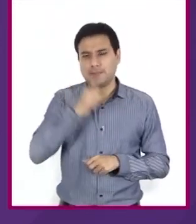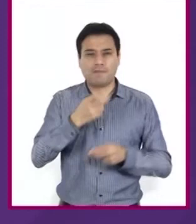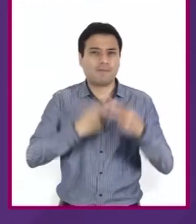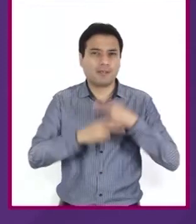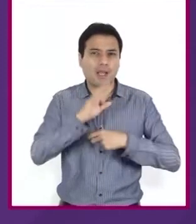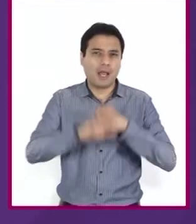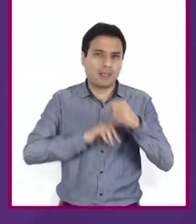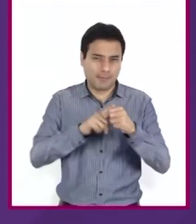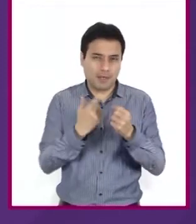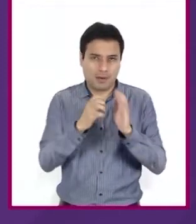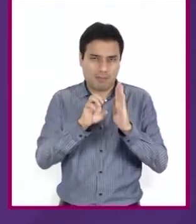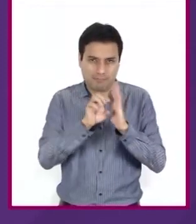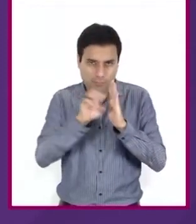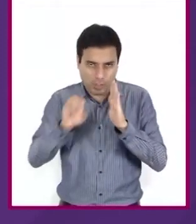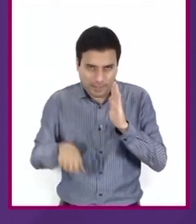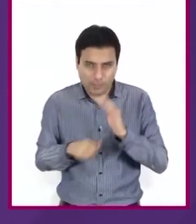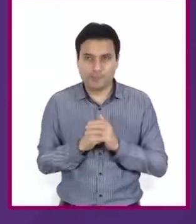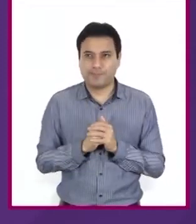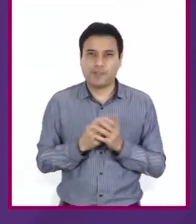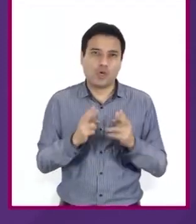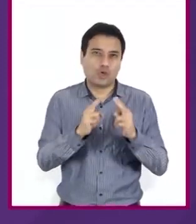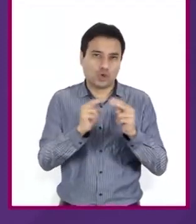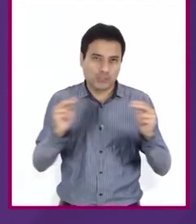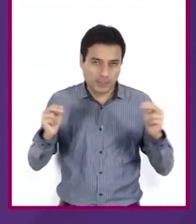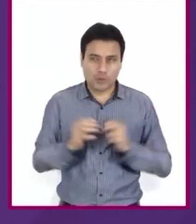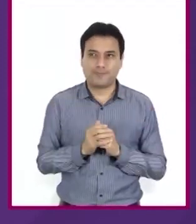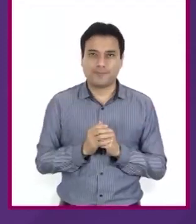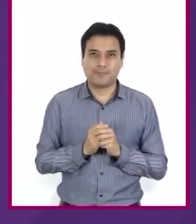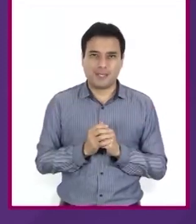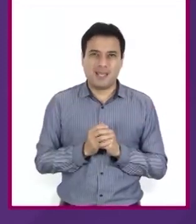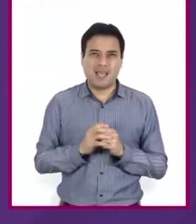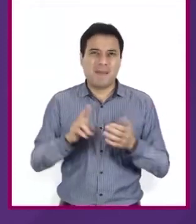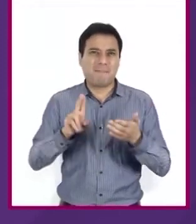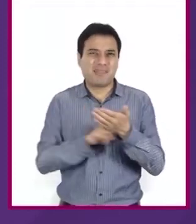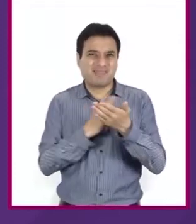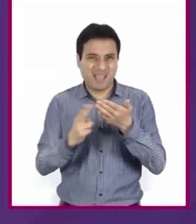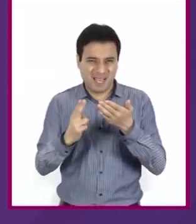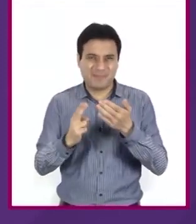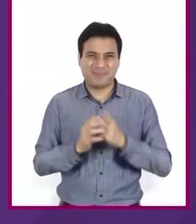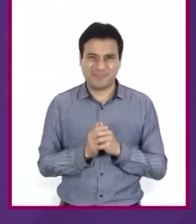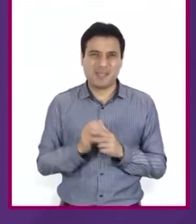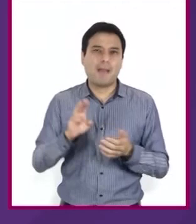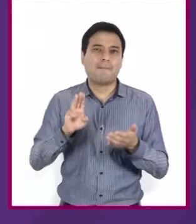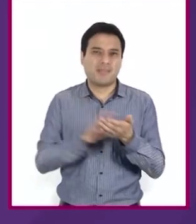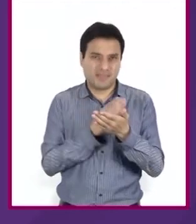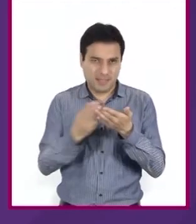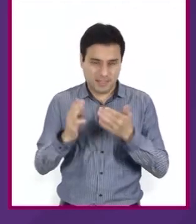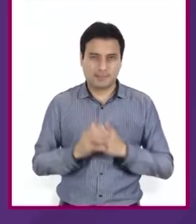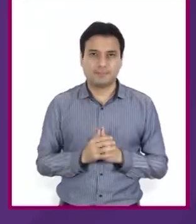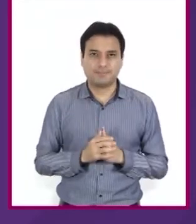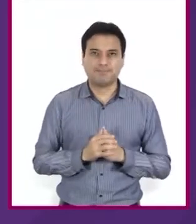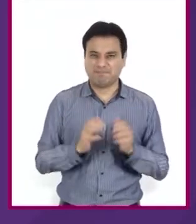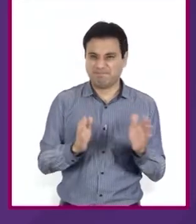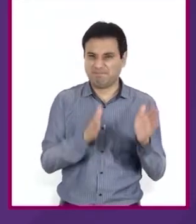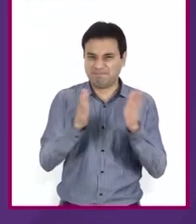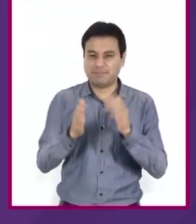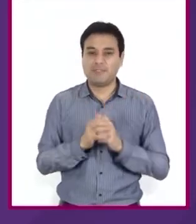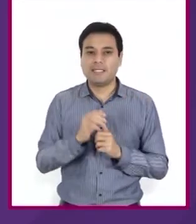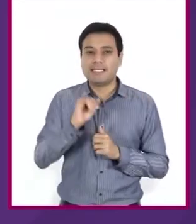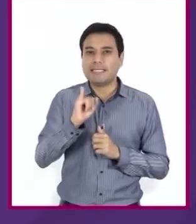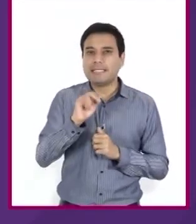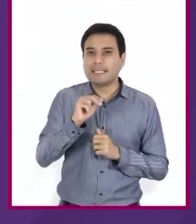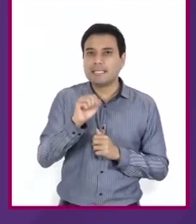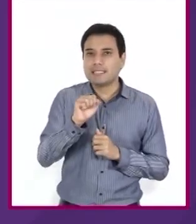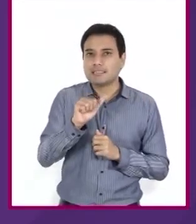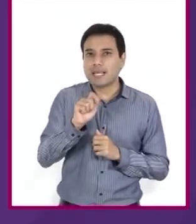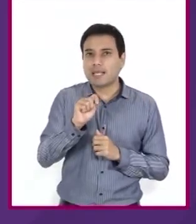Como ejemplo, tenemos al tocino, manteca de cerdo y mantequilla. Las grasas insaturadas